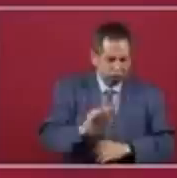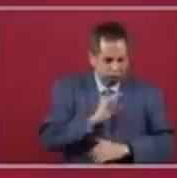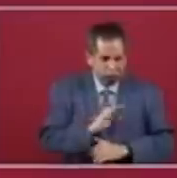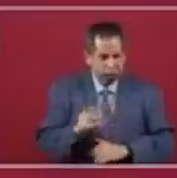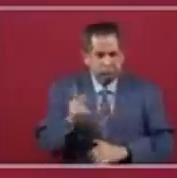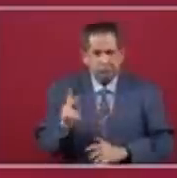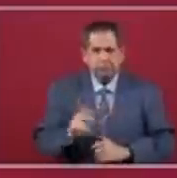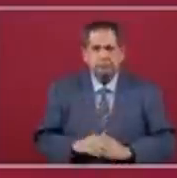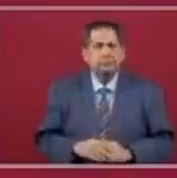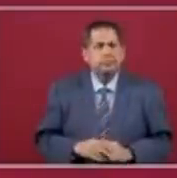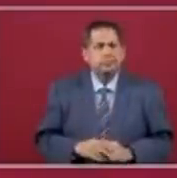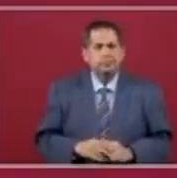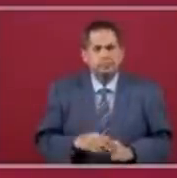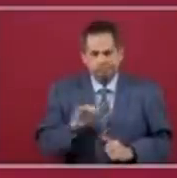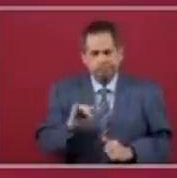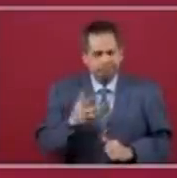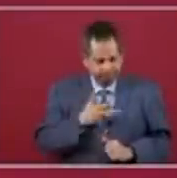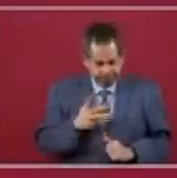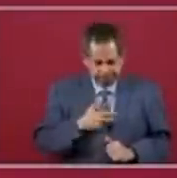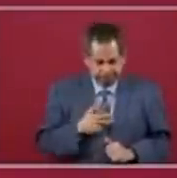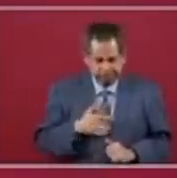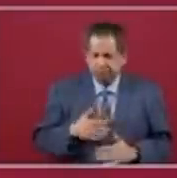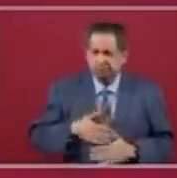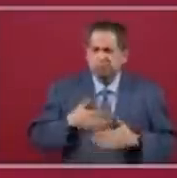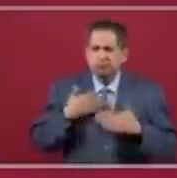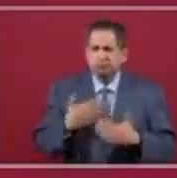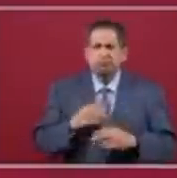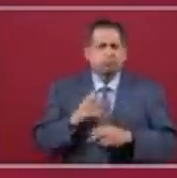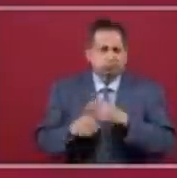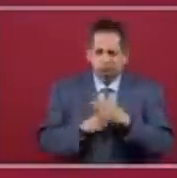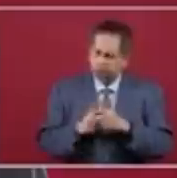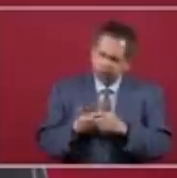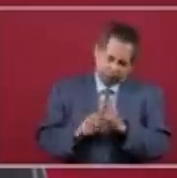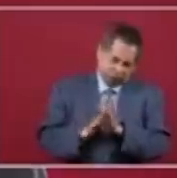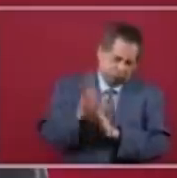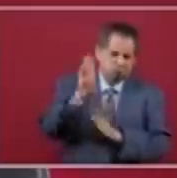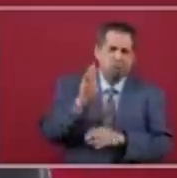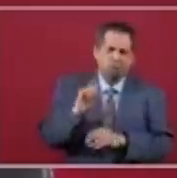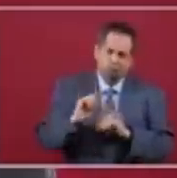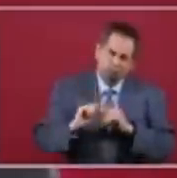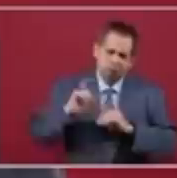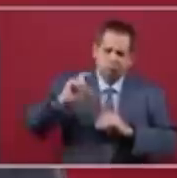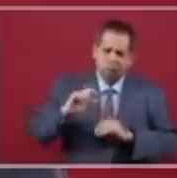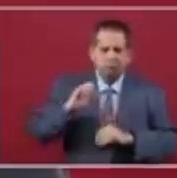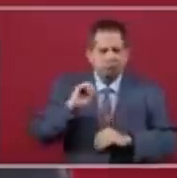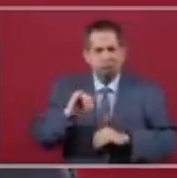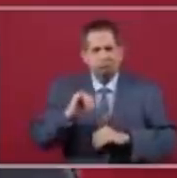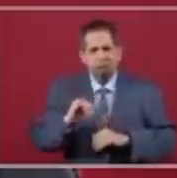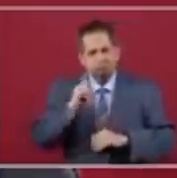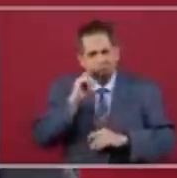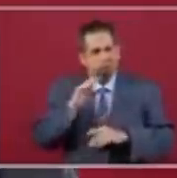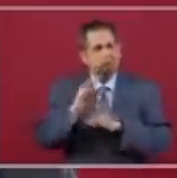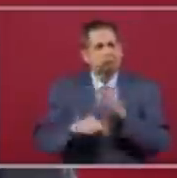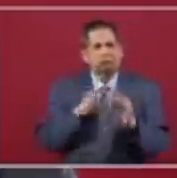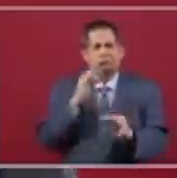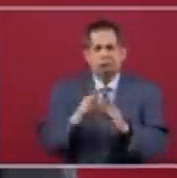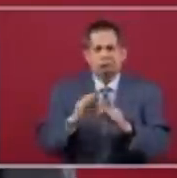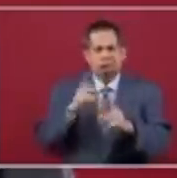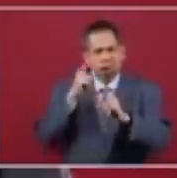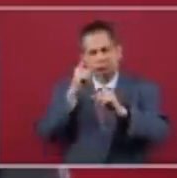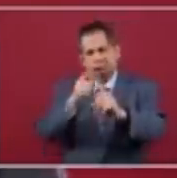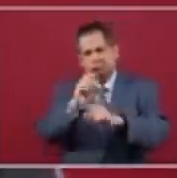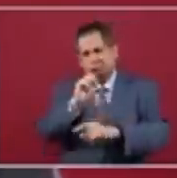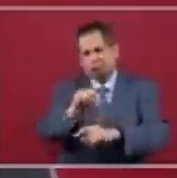pero sí tenemos confianza de que va a haber crecimiento y que vamos a cumplir nuestras